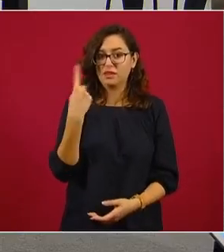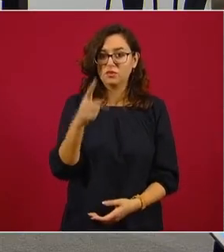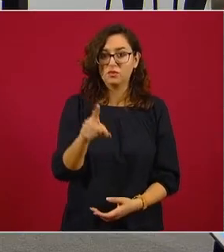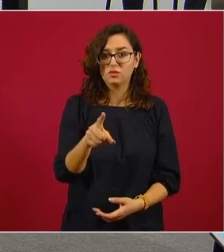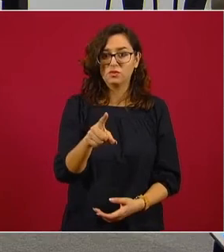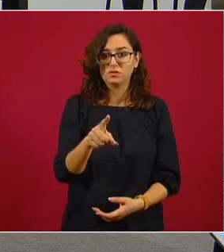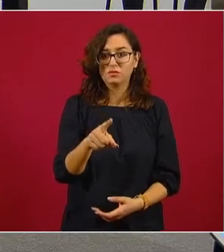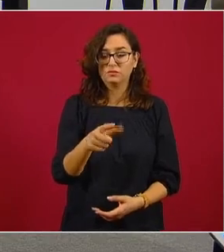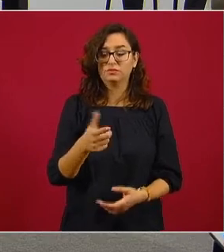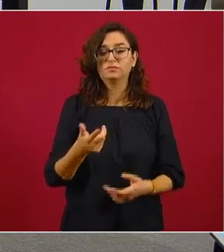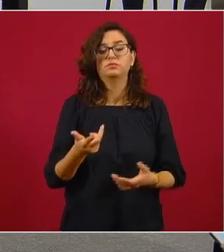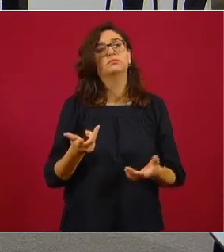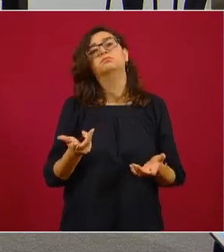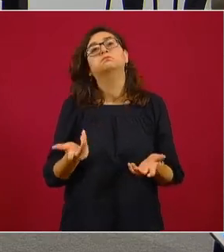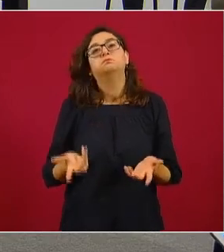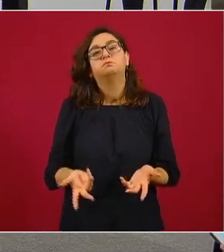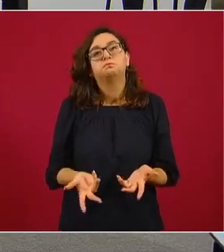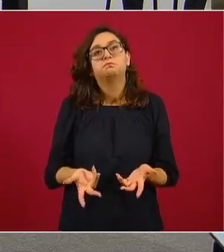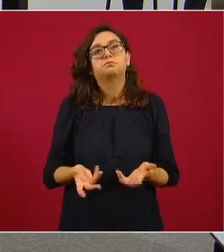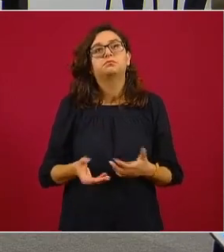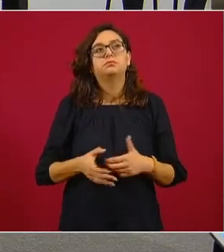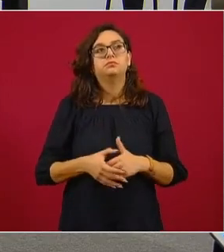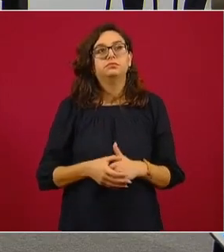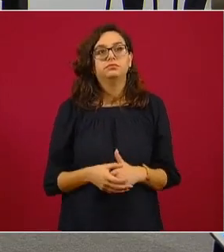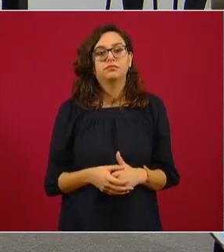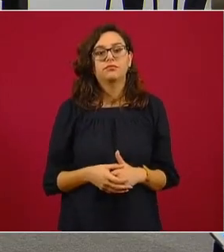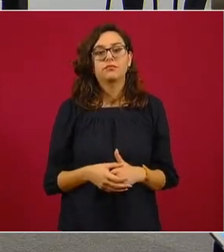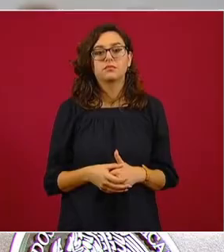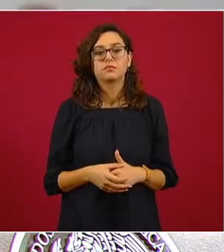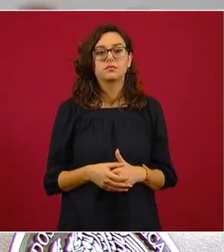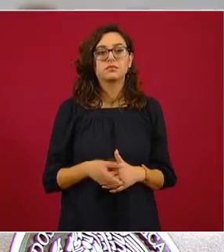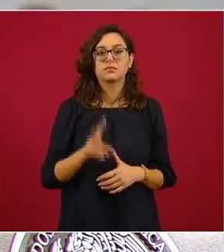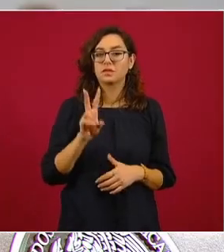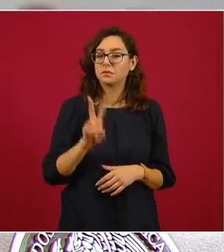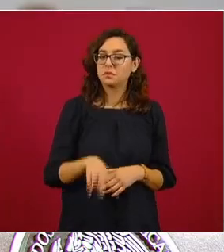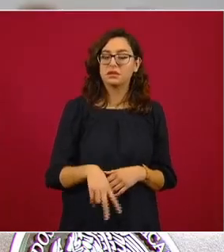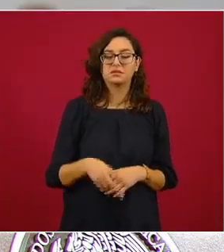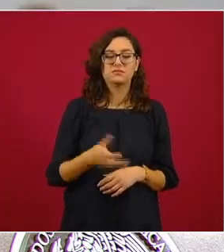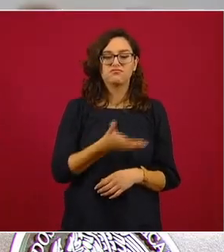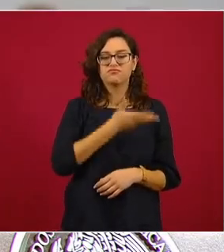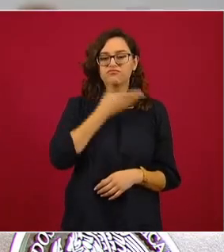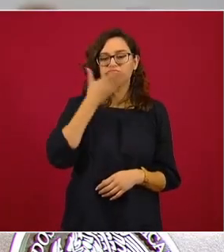Y son prácticas muy enraizadas,